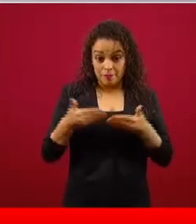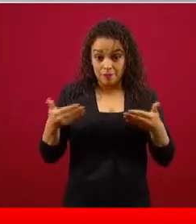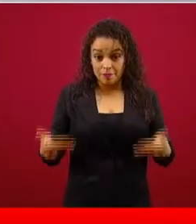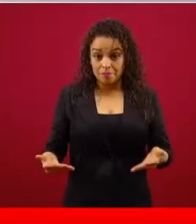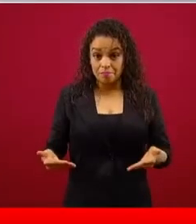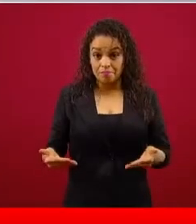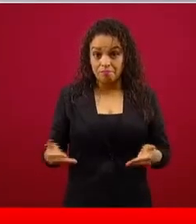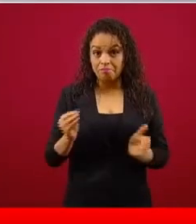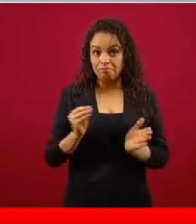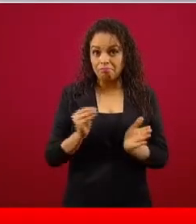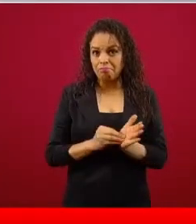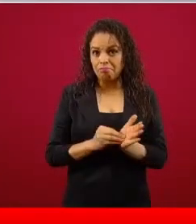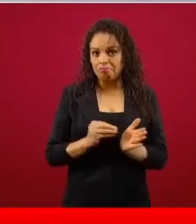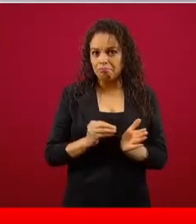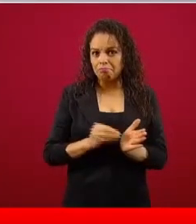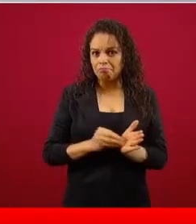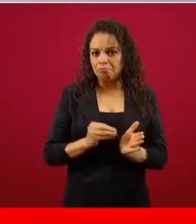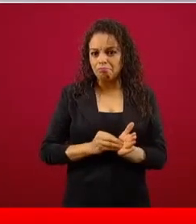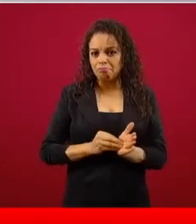deben de haber